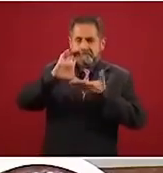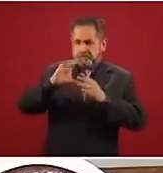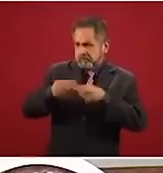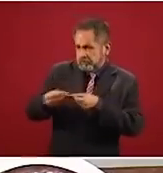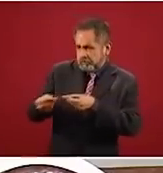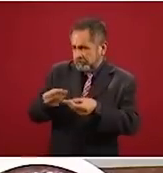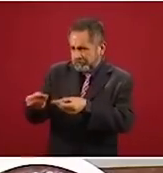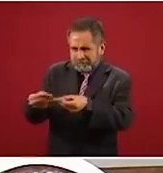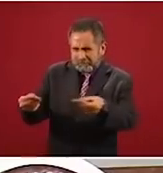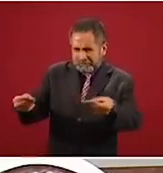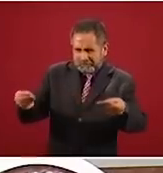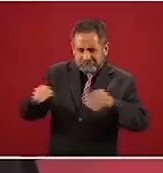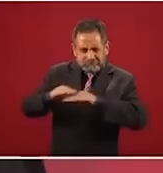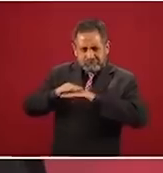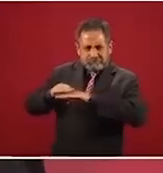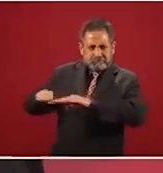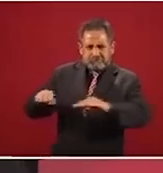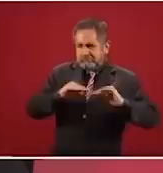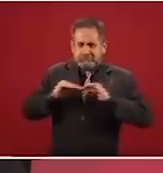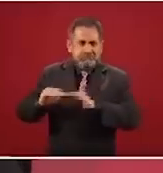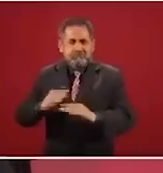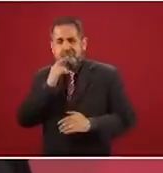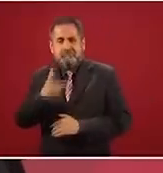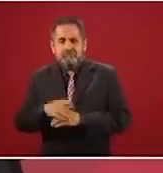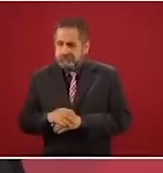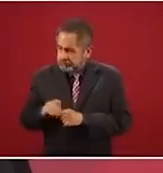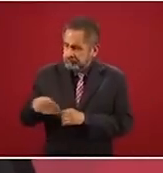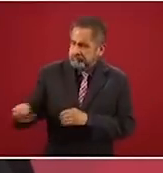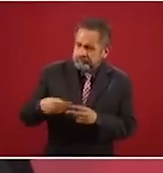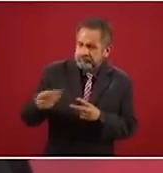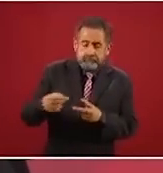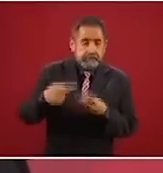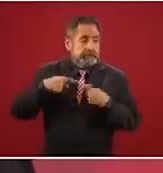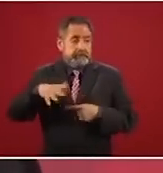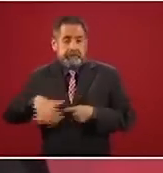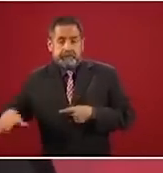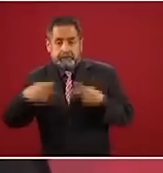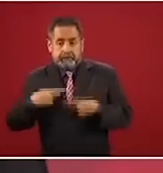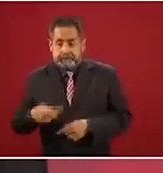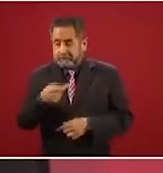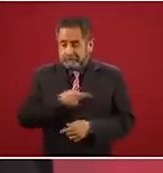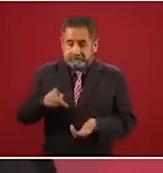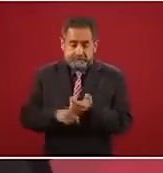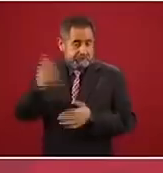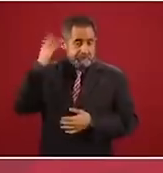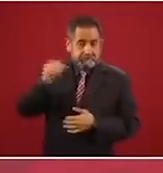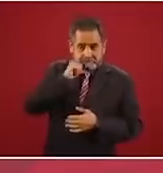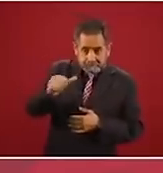ingreso, porque le está llegando más a los de abajo, a los que no les tocaba